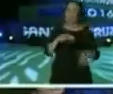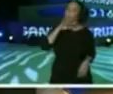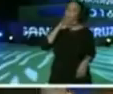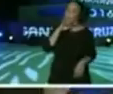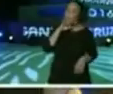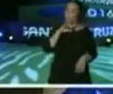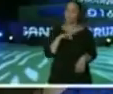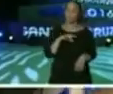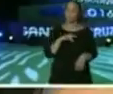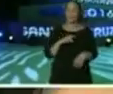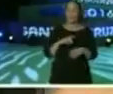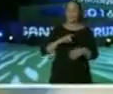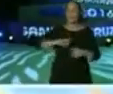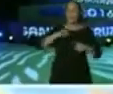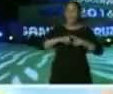lo organice ni